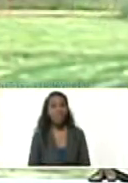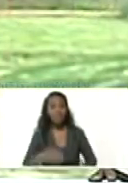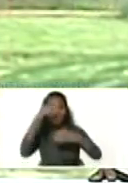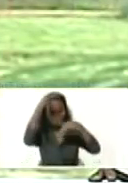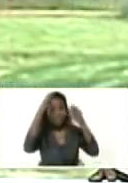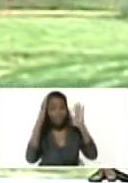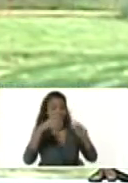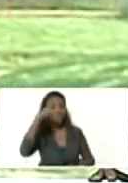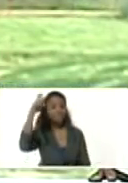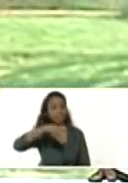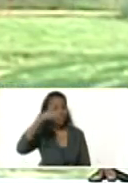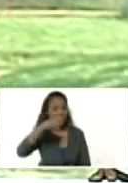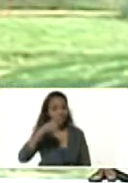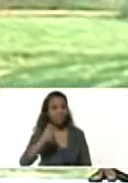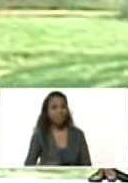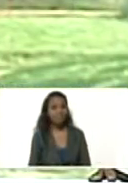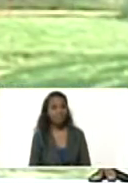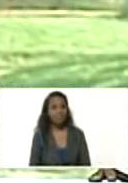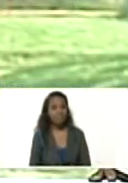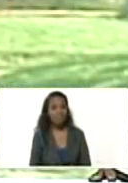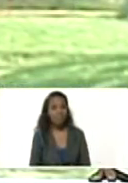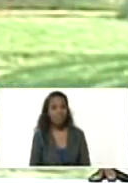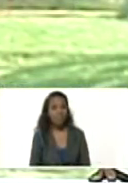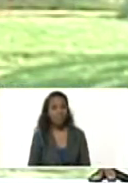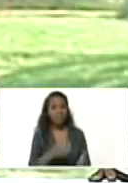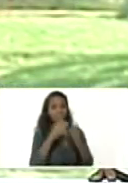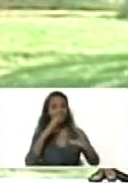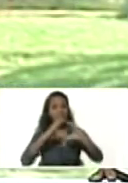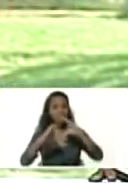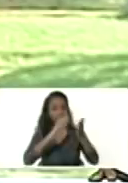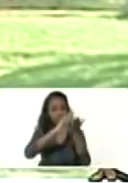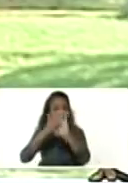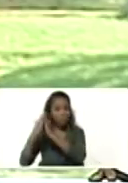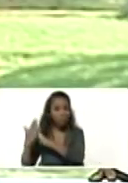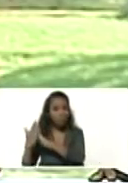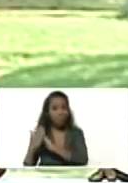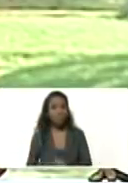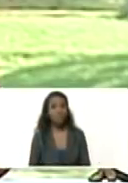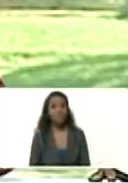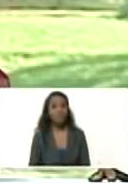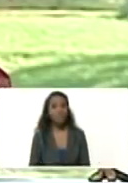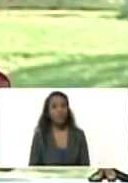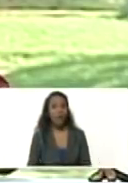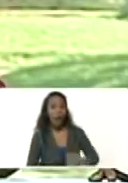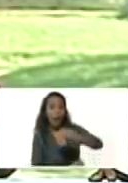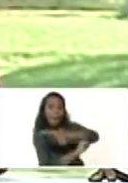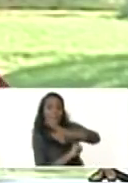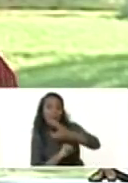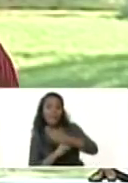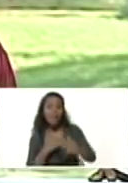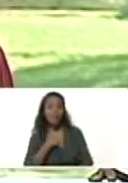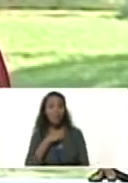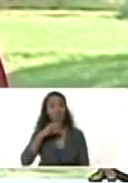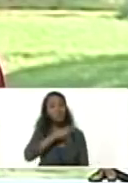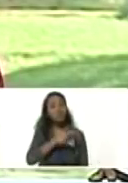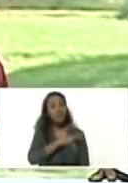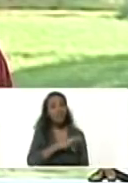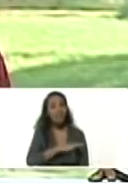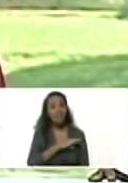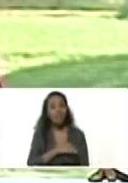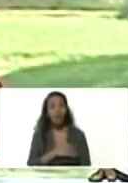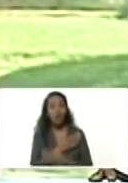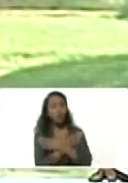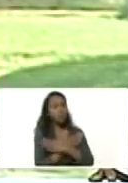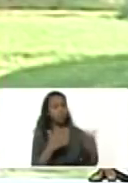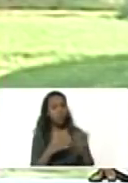atender al que necesita en la comunidad. La base de nuestro socialismo es la solidaridad de Cristo,